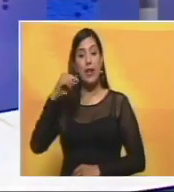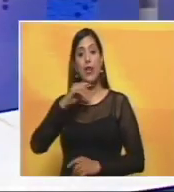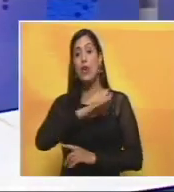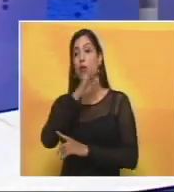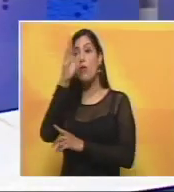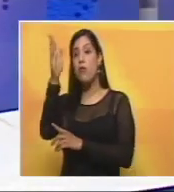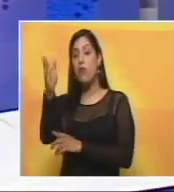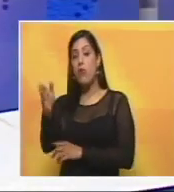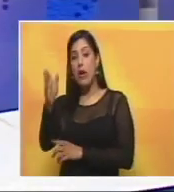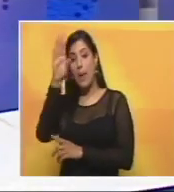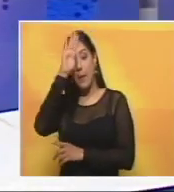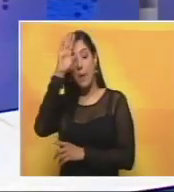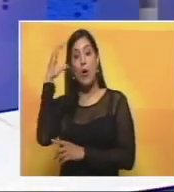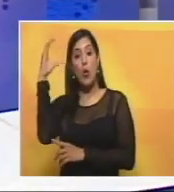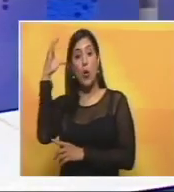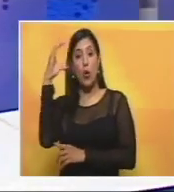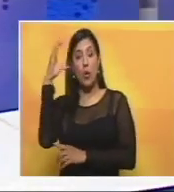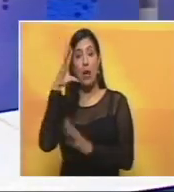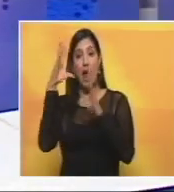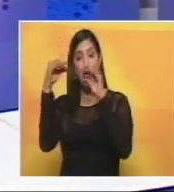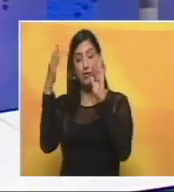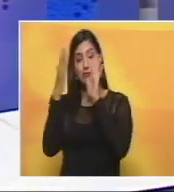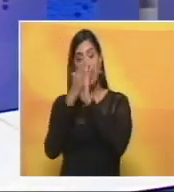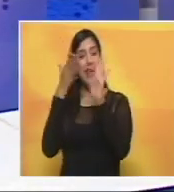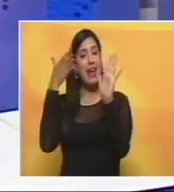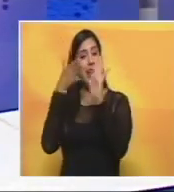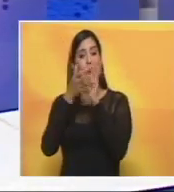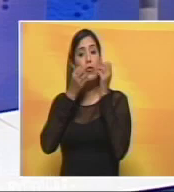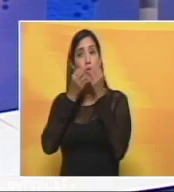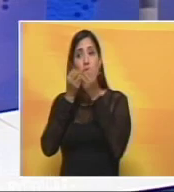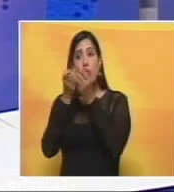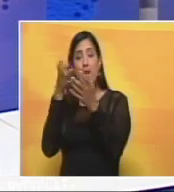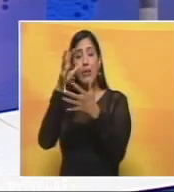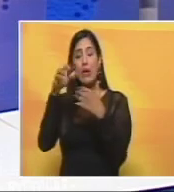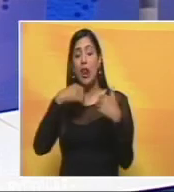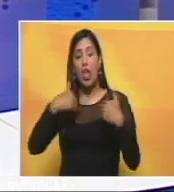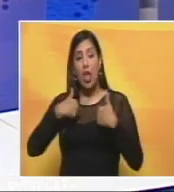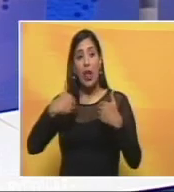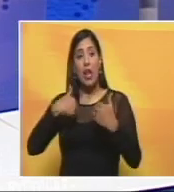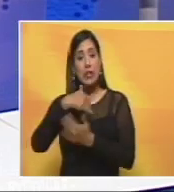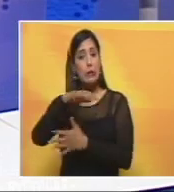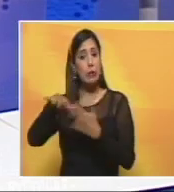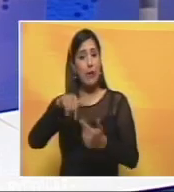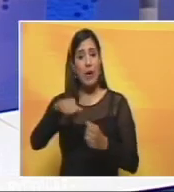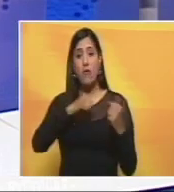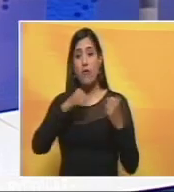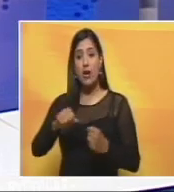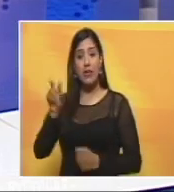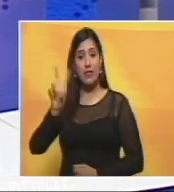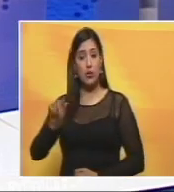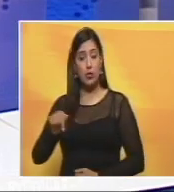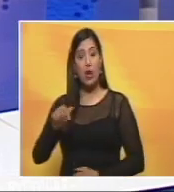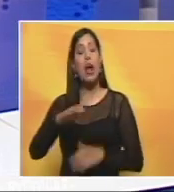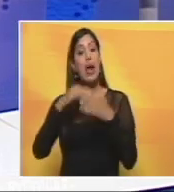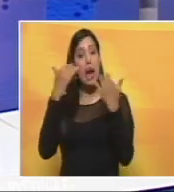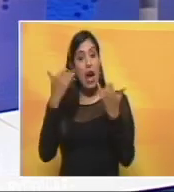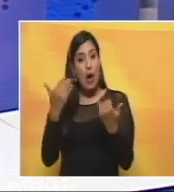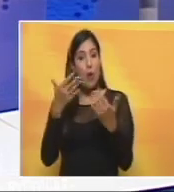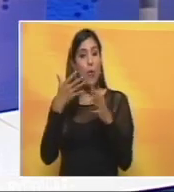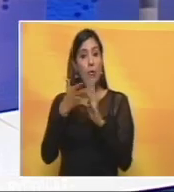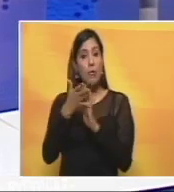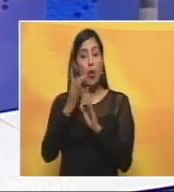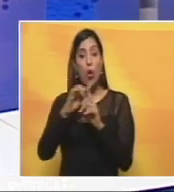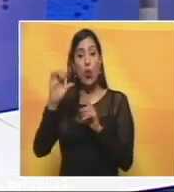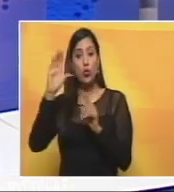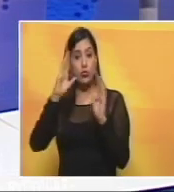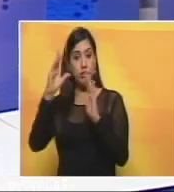este jueves con el Papa Francisco en Colombia para informarle sobre la agudización de la crisis en Venezuela en un acto por